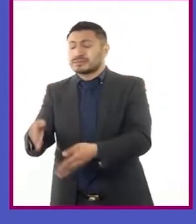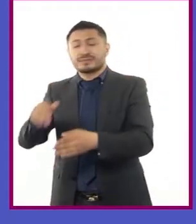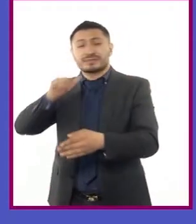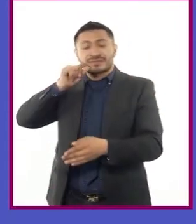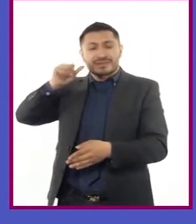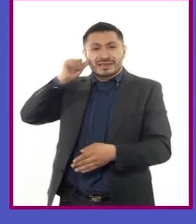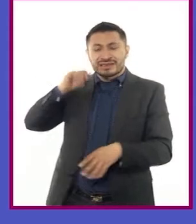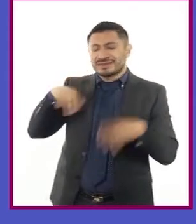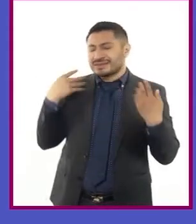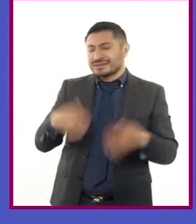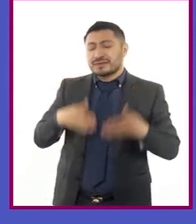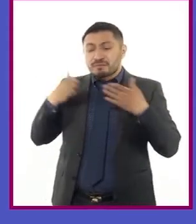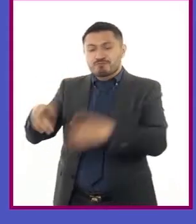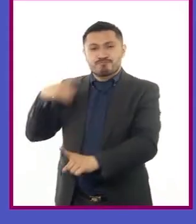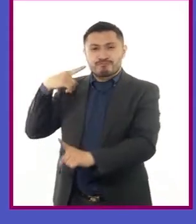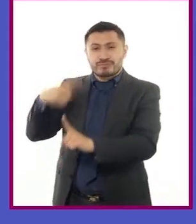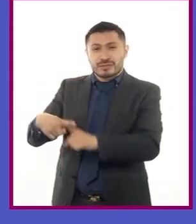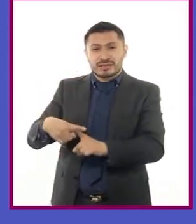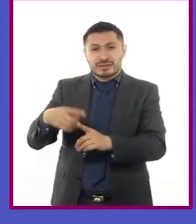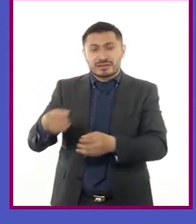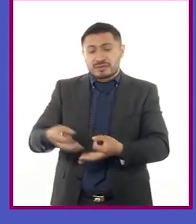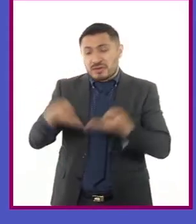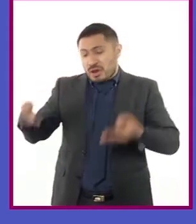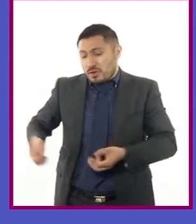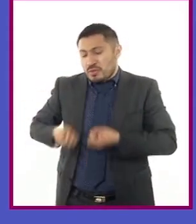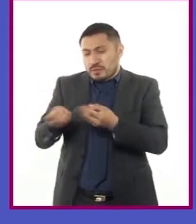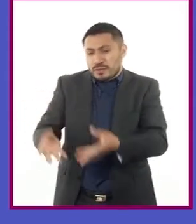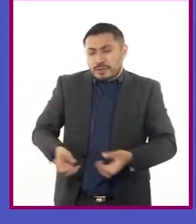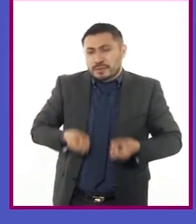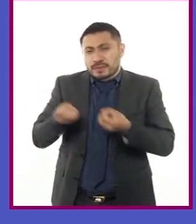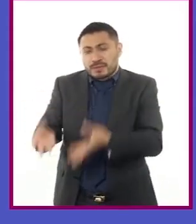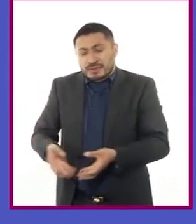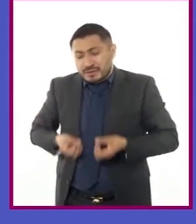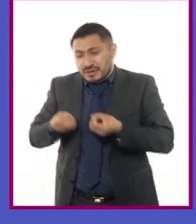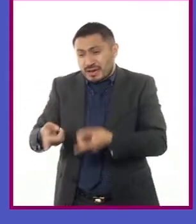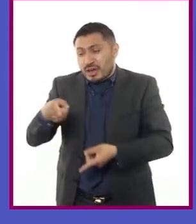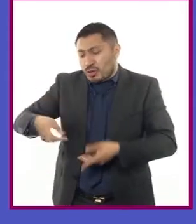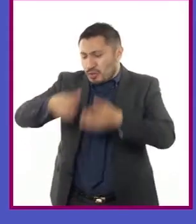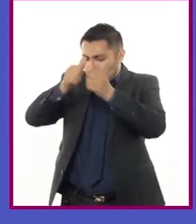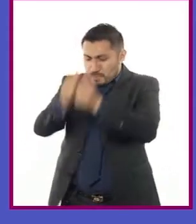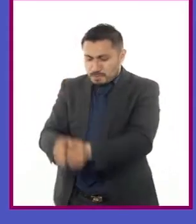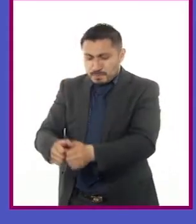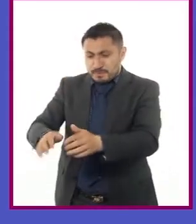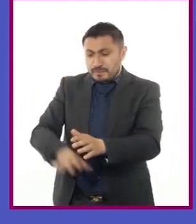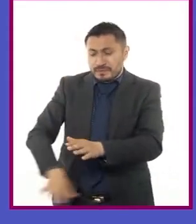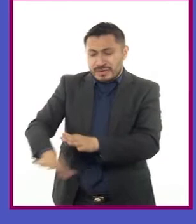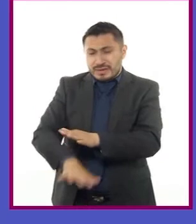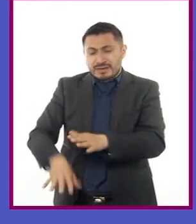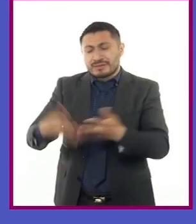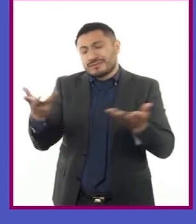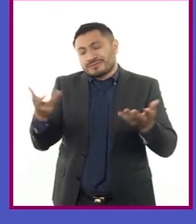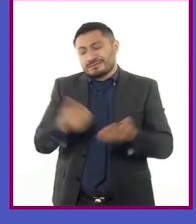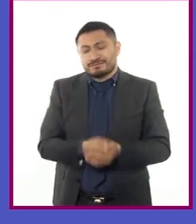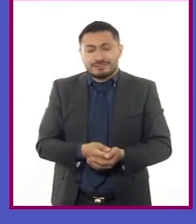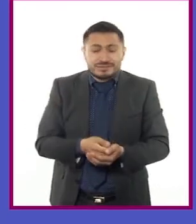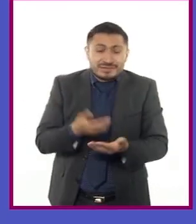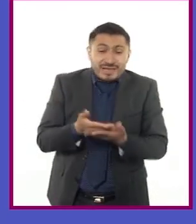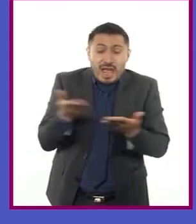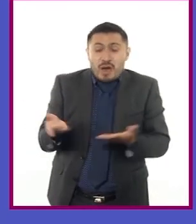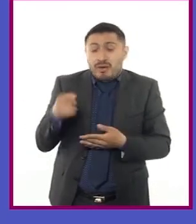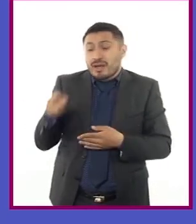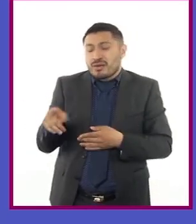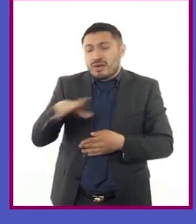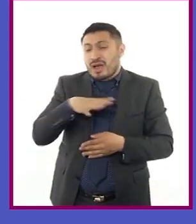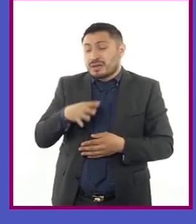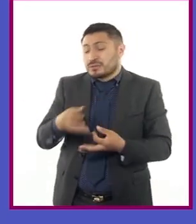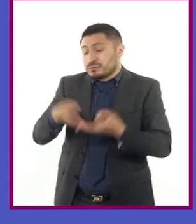te enterramos. Te echamos tierra ayer. Quedaste en la tierra ayer. Estás rodeado